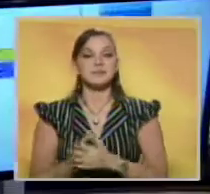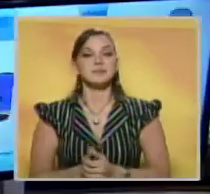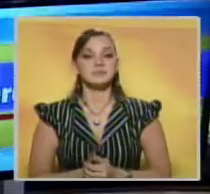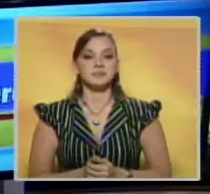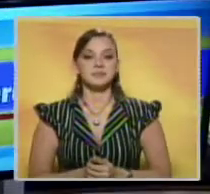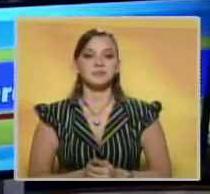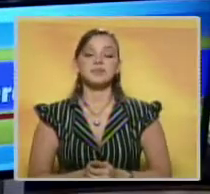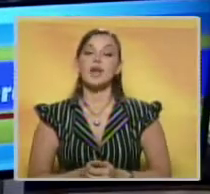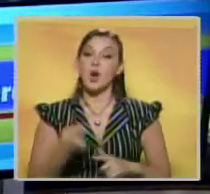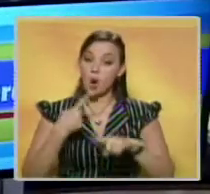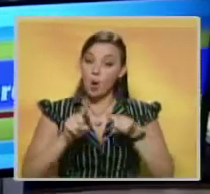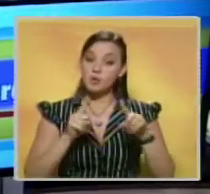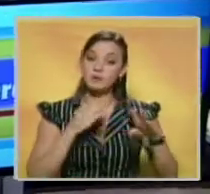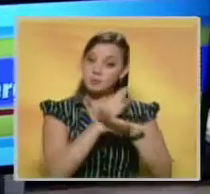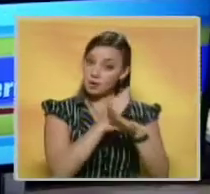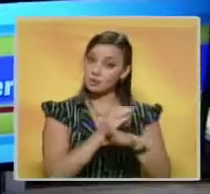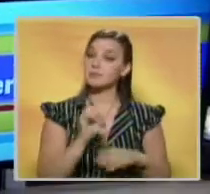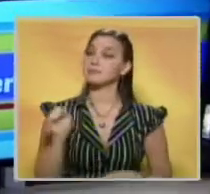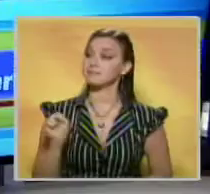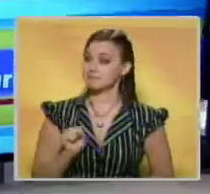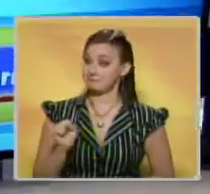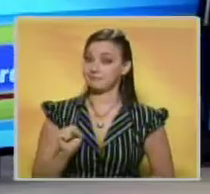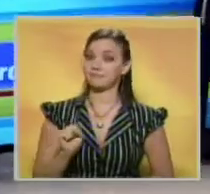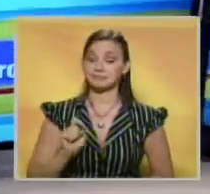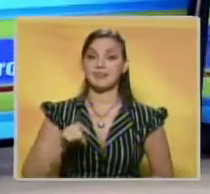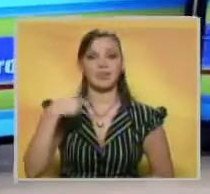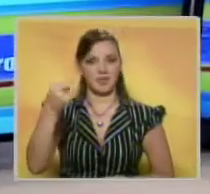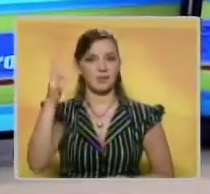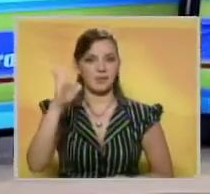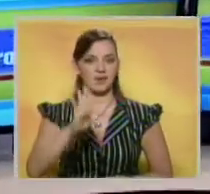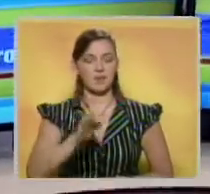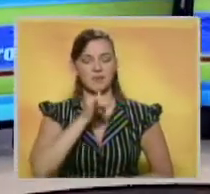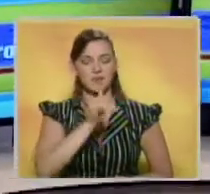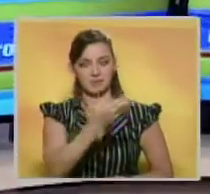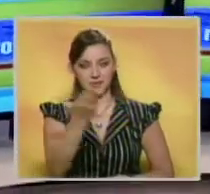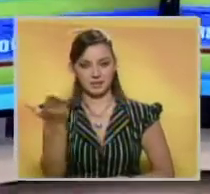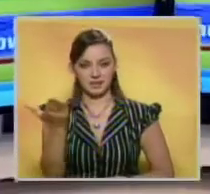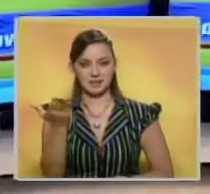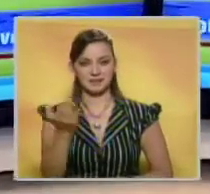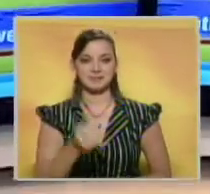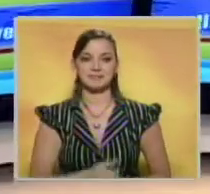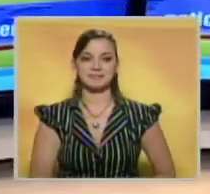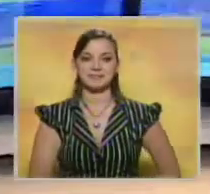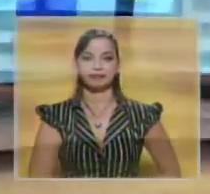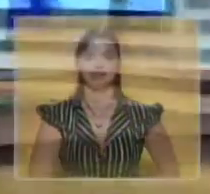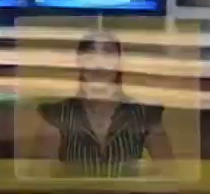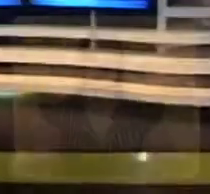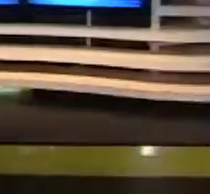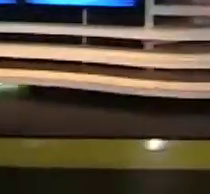Manuel Covela. Tenemos otra pausa. Así es, al regreso tenemos más información para ustedes.